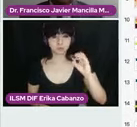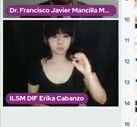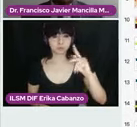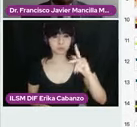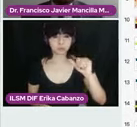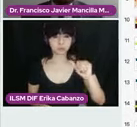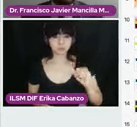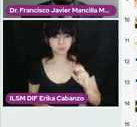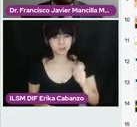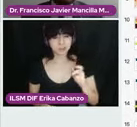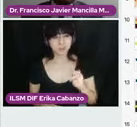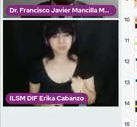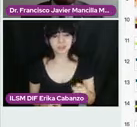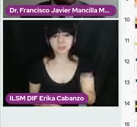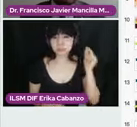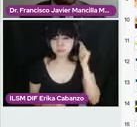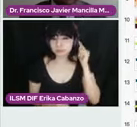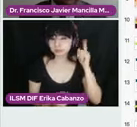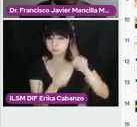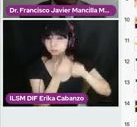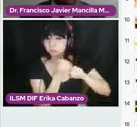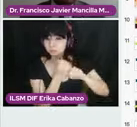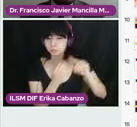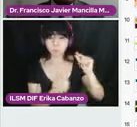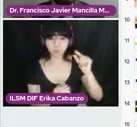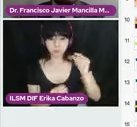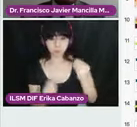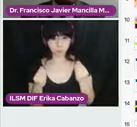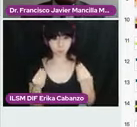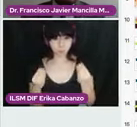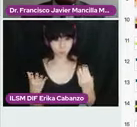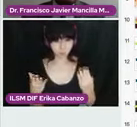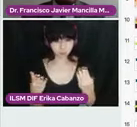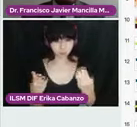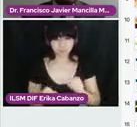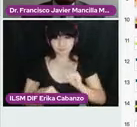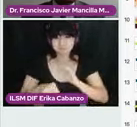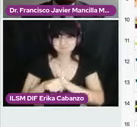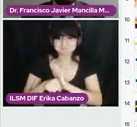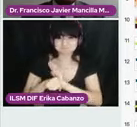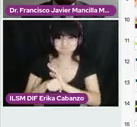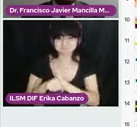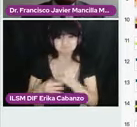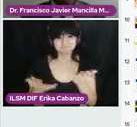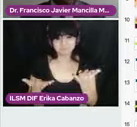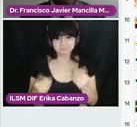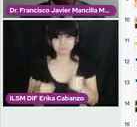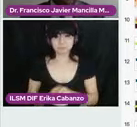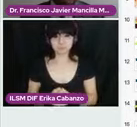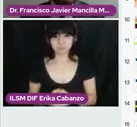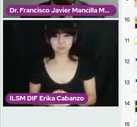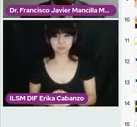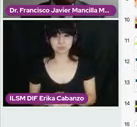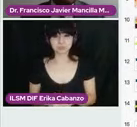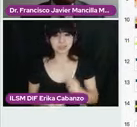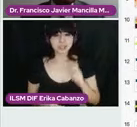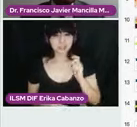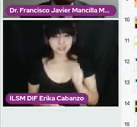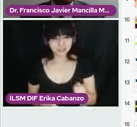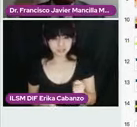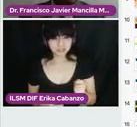tinnitus, ¿sí? Por irritación o porque te tapan el oído y da una egofonía al paciente. ¿Qué es la